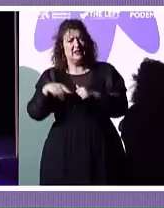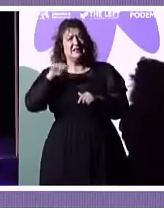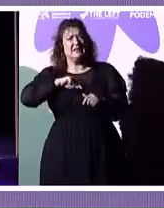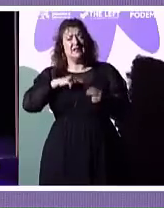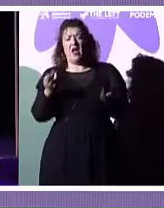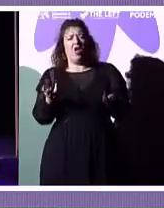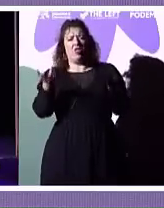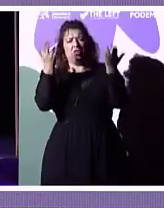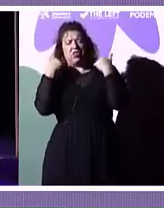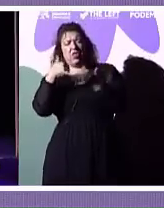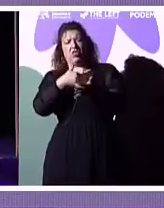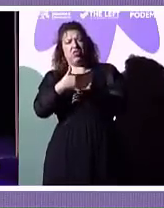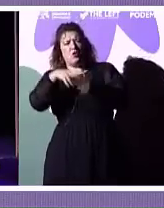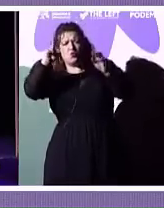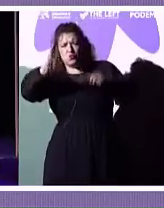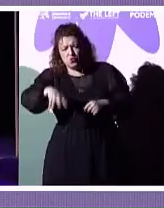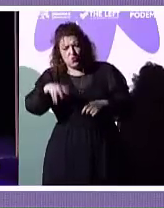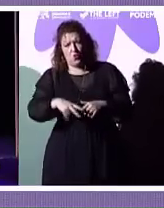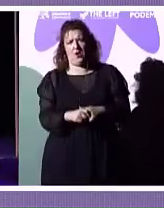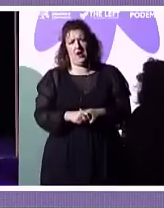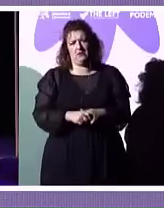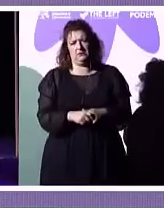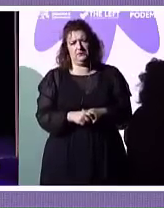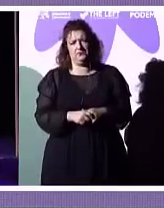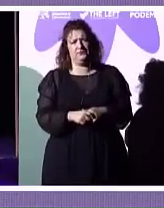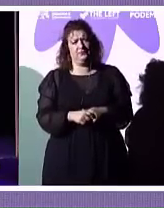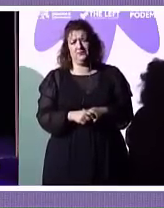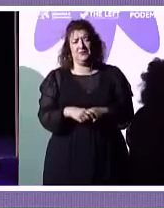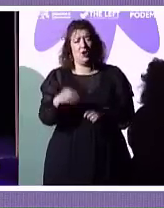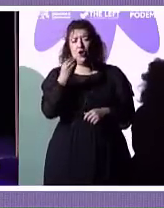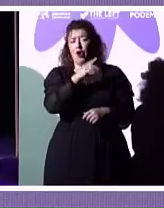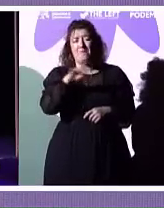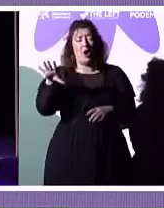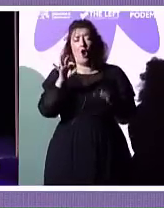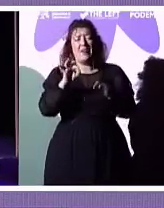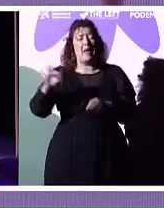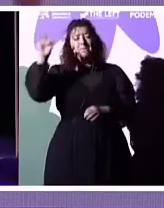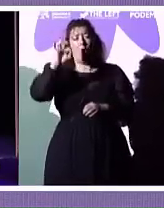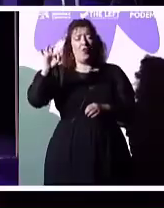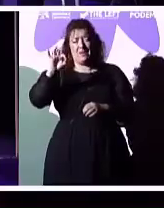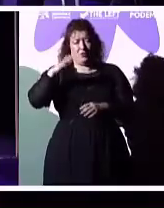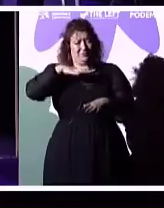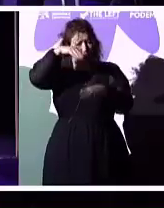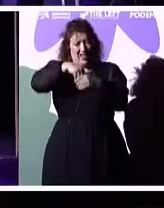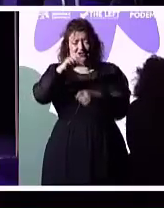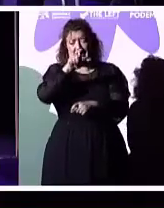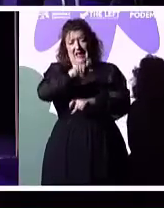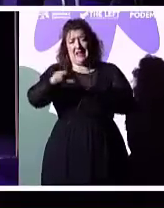Gracias porque sois lo mejor que tiene esta organización política